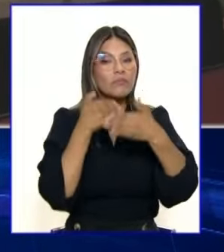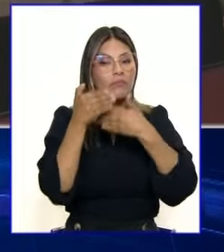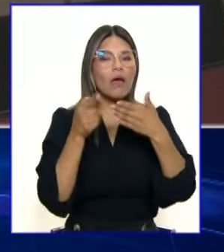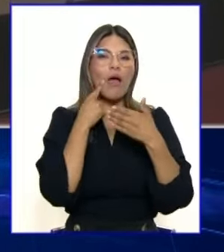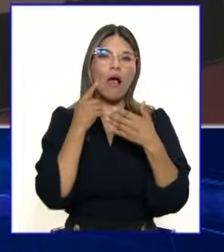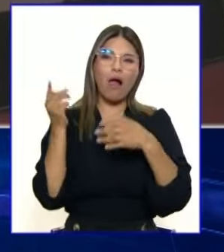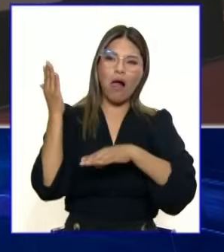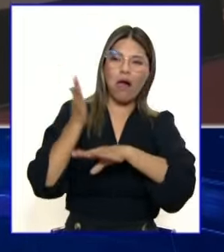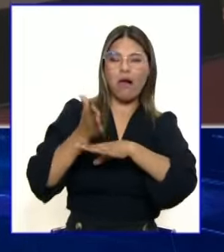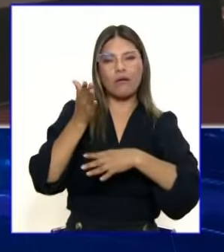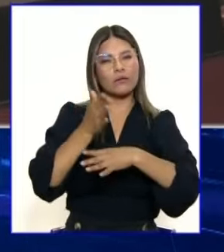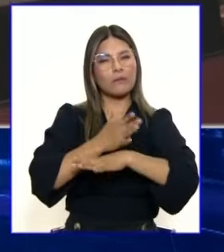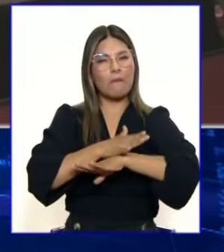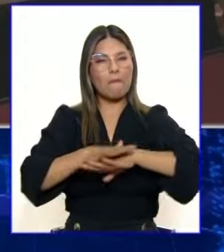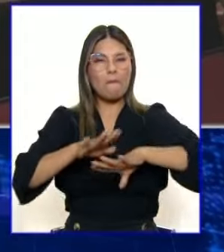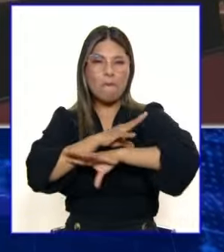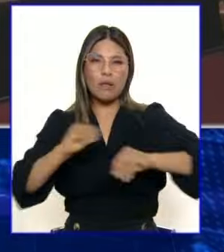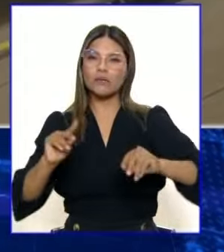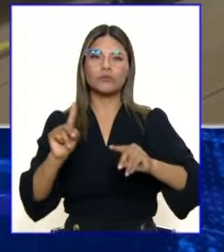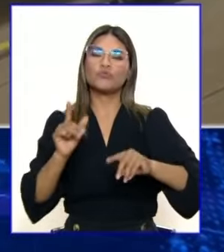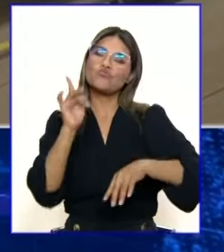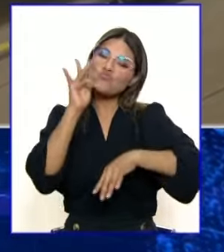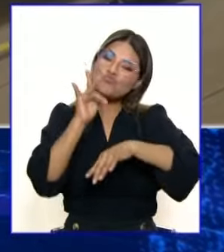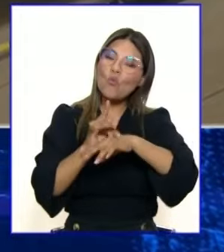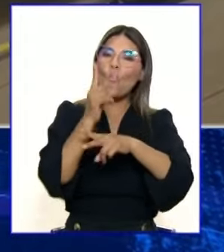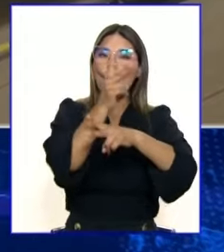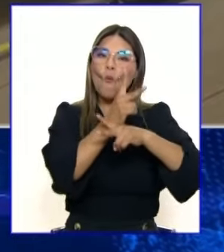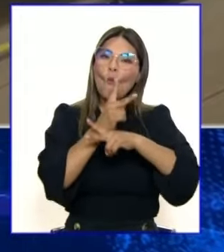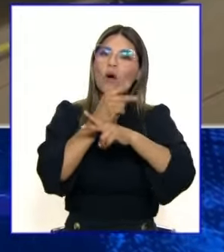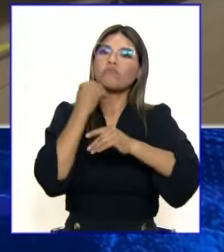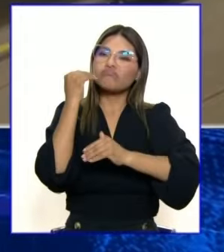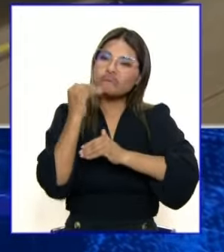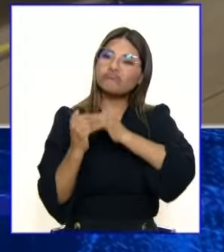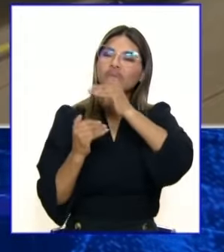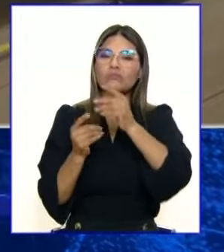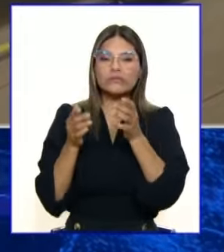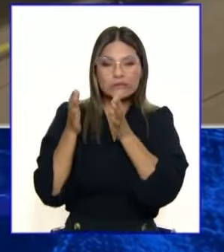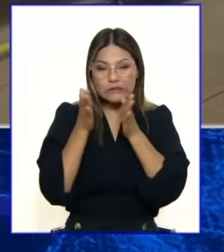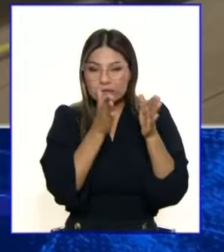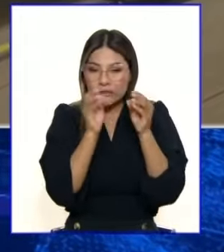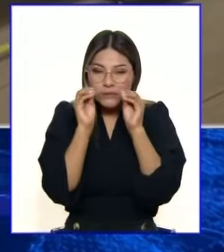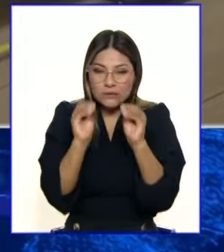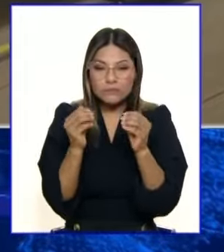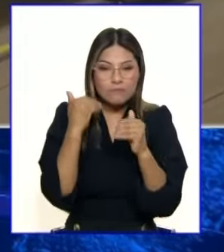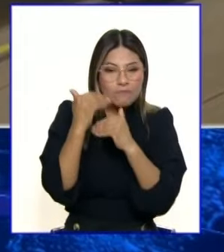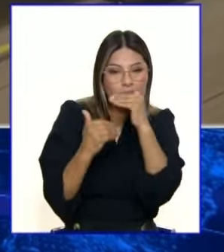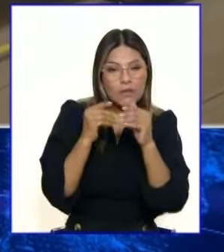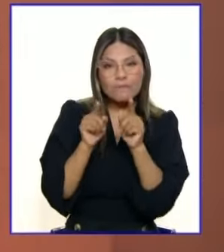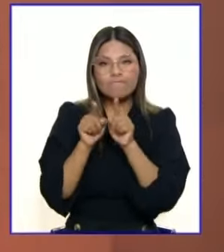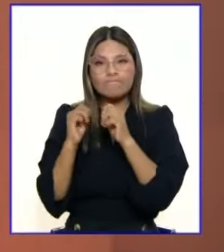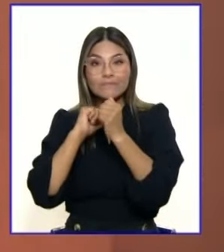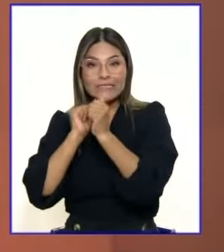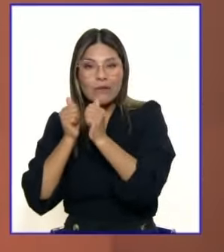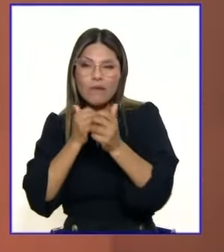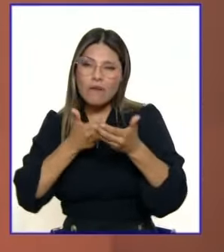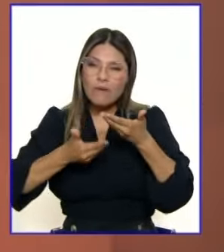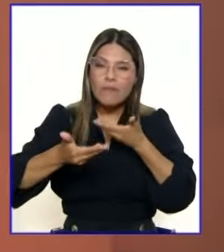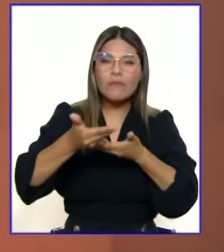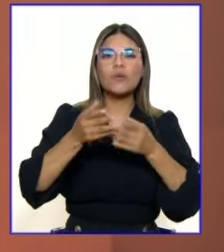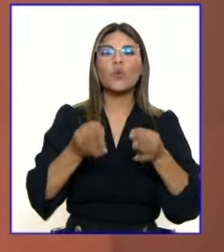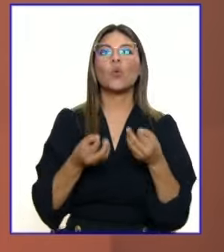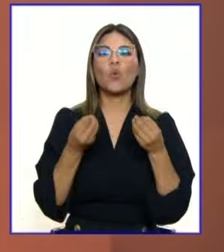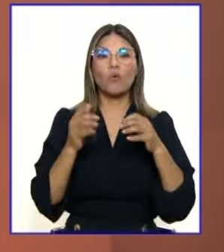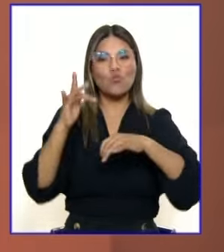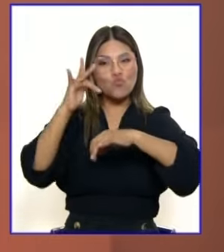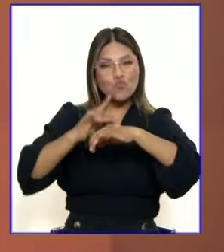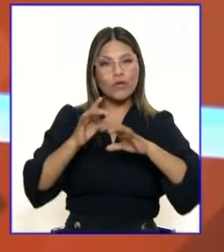nuestra economía para enseñarnos un poco de cómo debemos generar estrategias para ser más competitivos. En ese marco de las labores, los